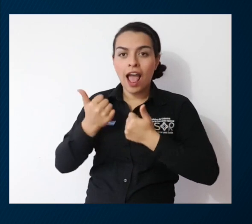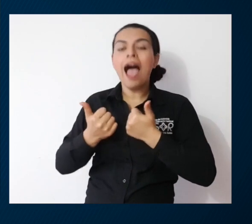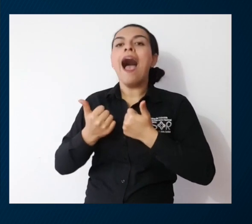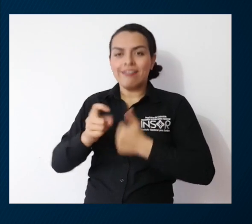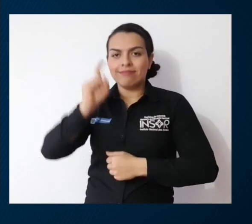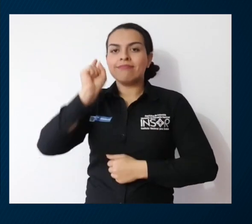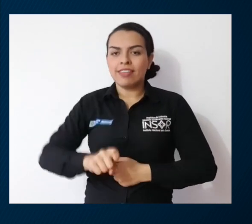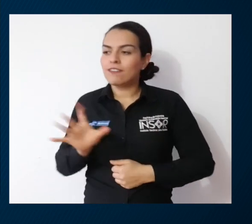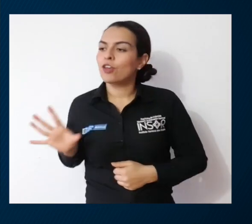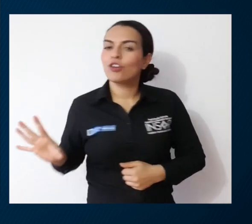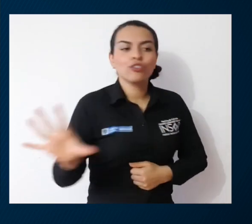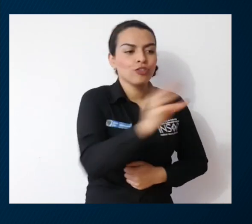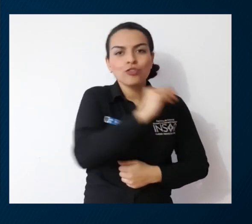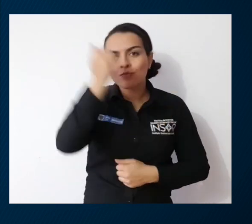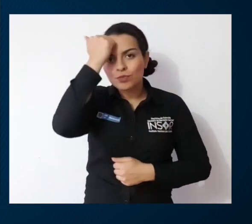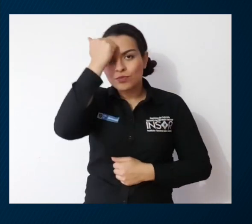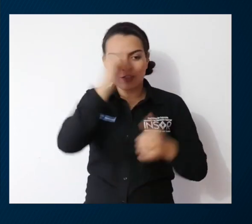maestros. Y esto,